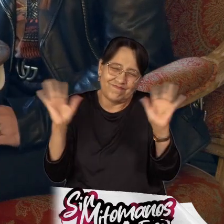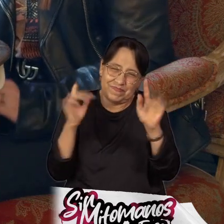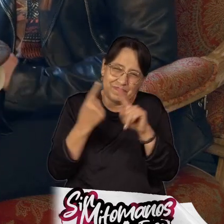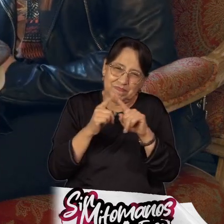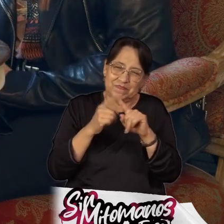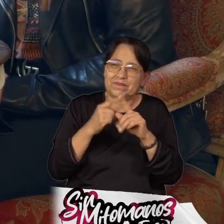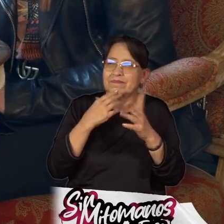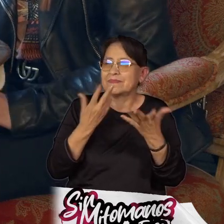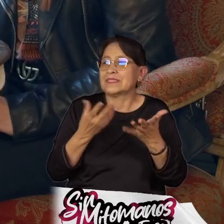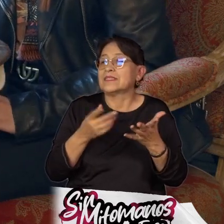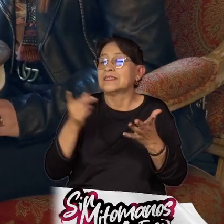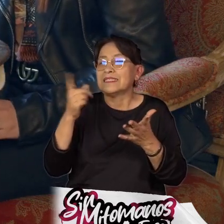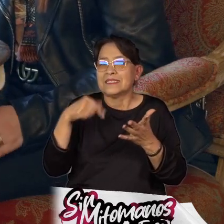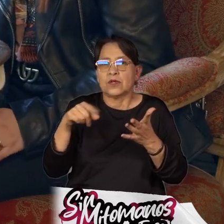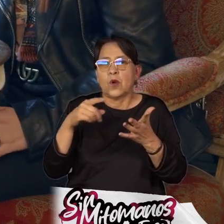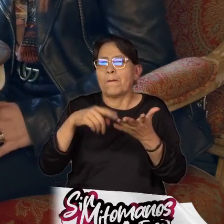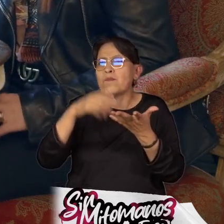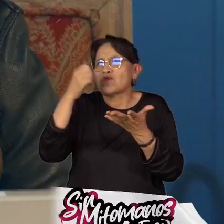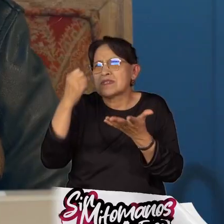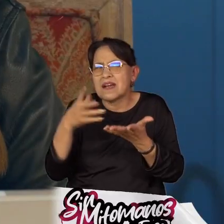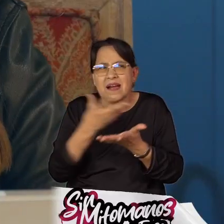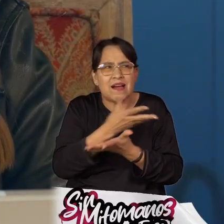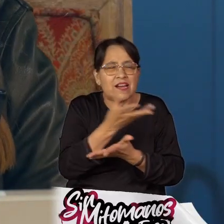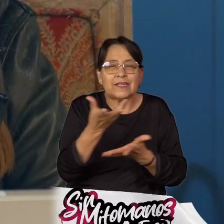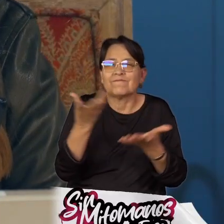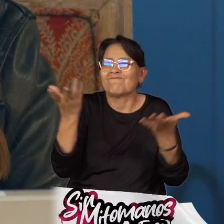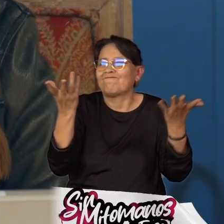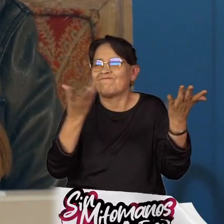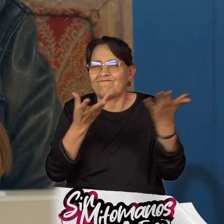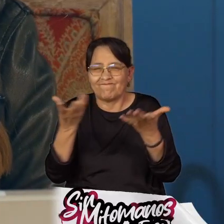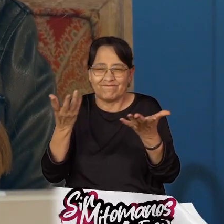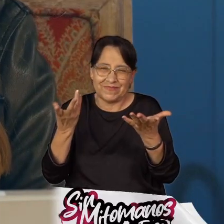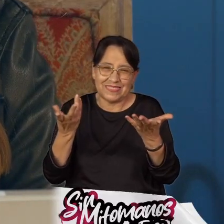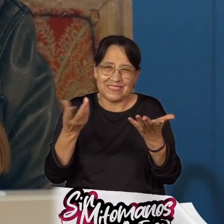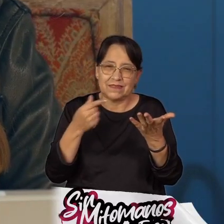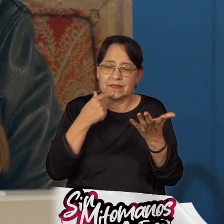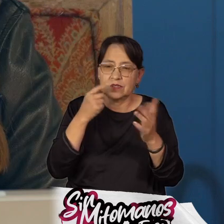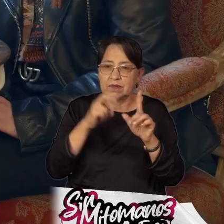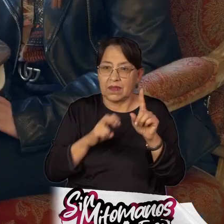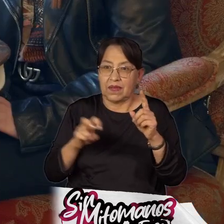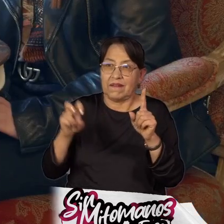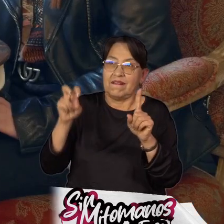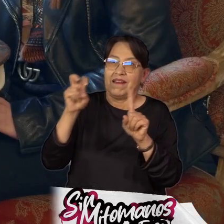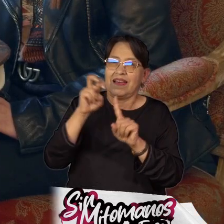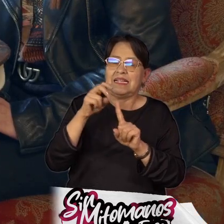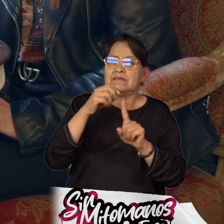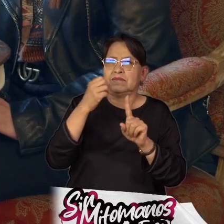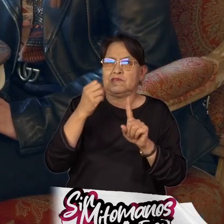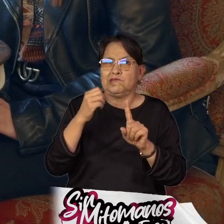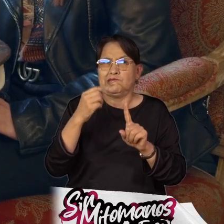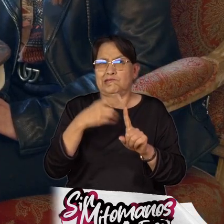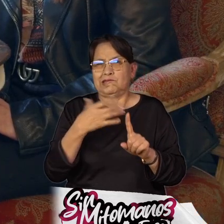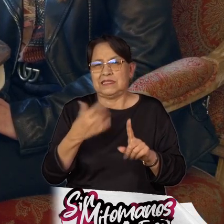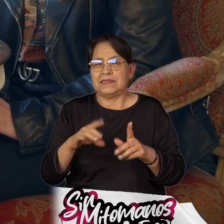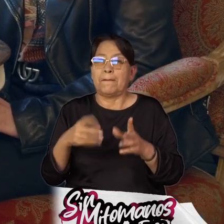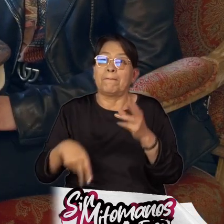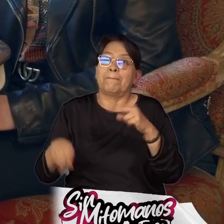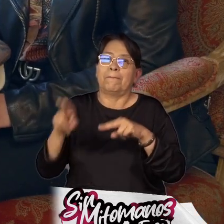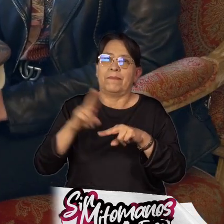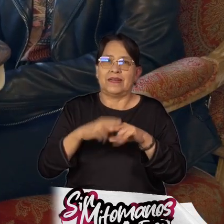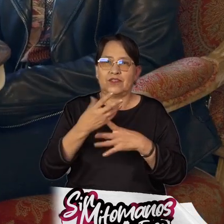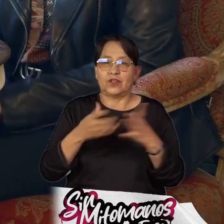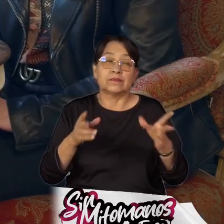sí, digamos sectores que generan sobrecostos para los niveles más altos, por ejemplo. Todo